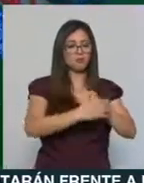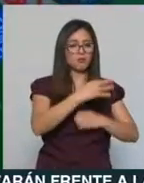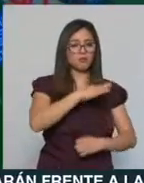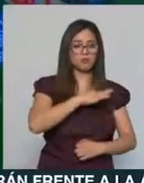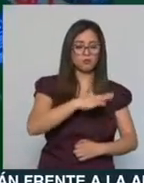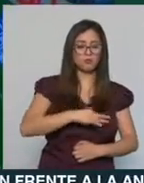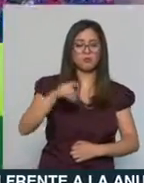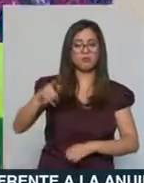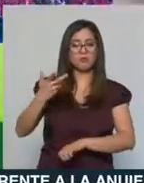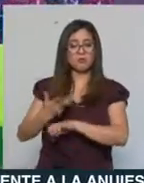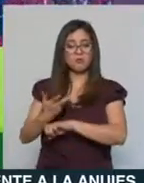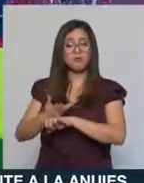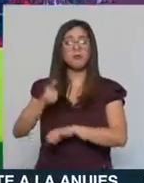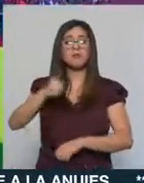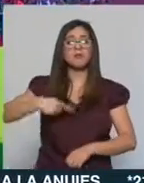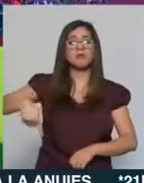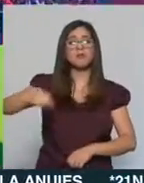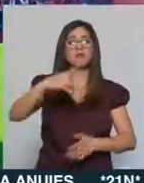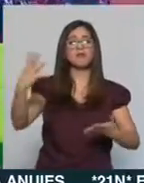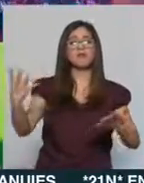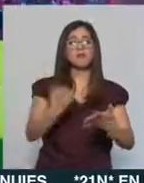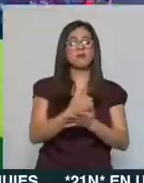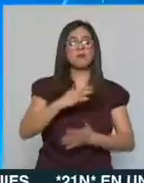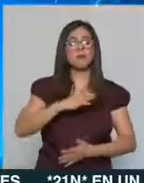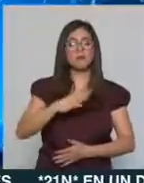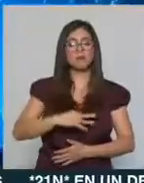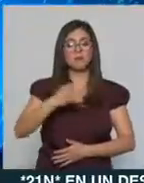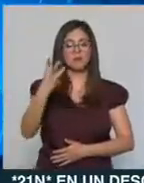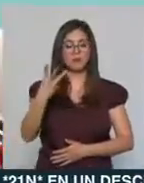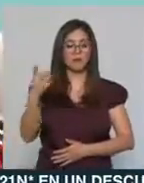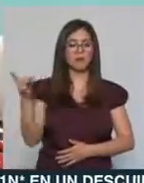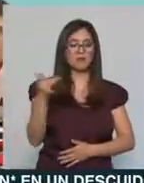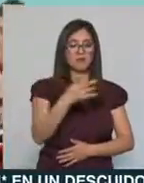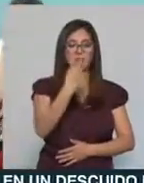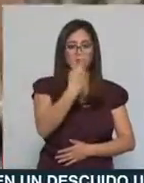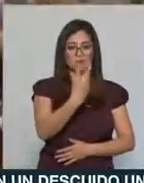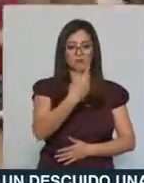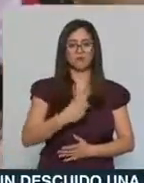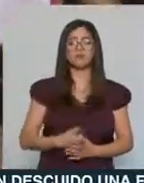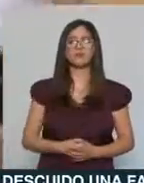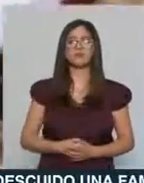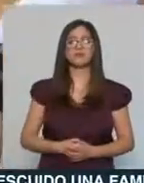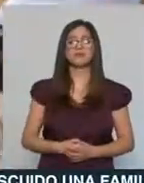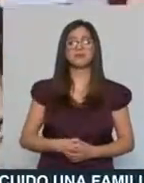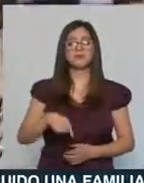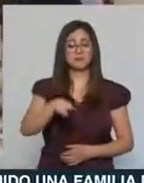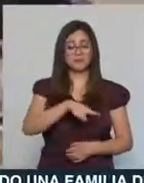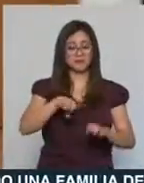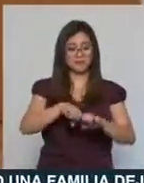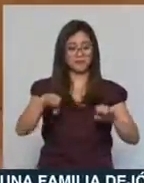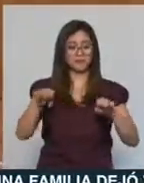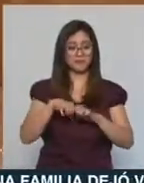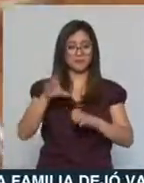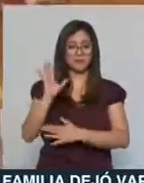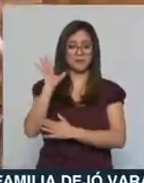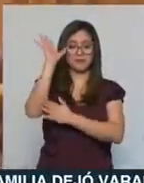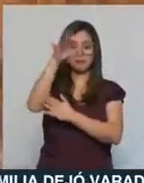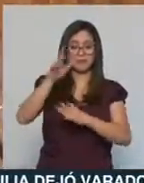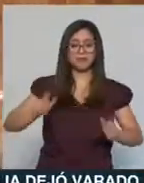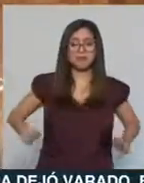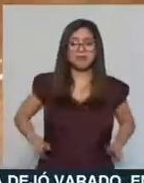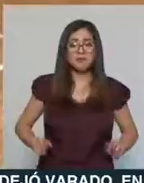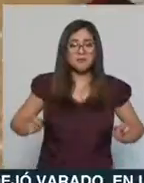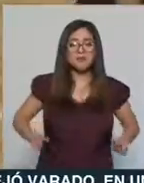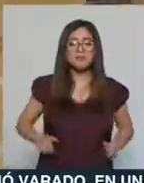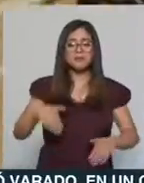equipo, donde el equipo escarlata se llevó el triunfo 3-2. La selección mexicana de básquetbol en silla de ruedas participará en los